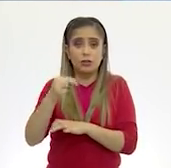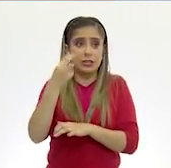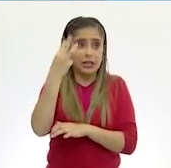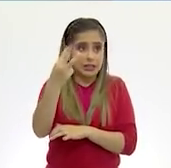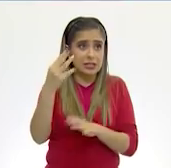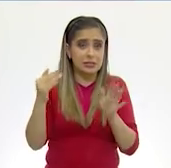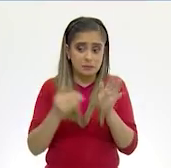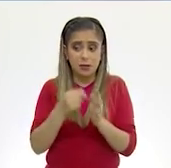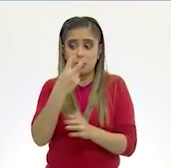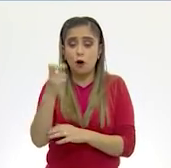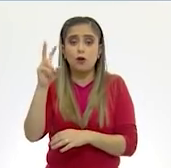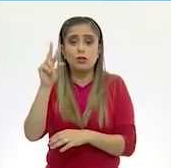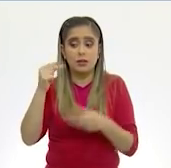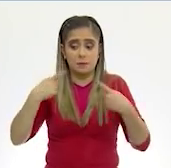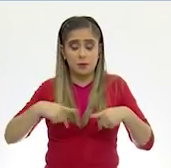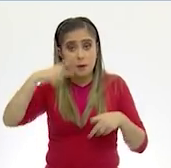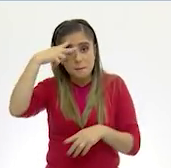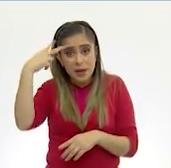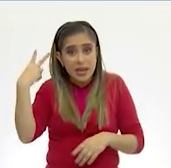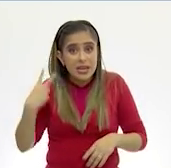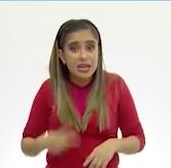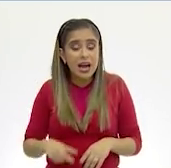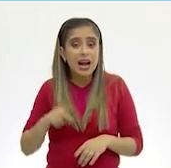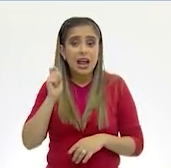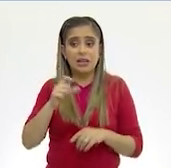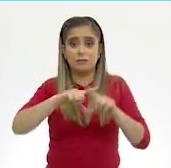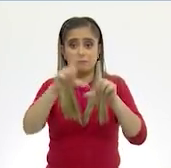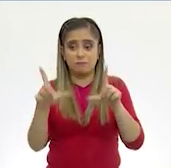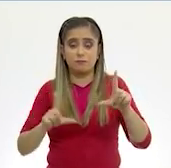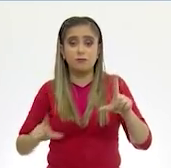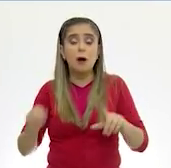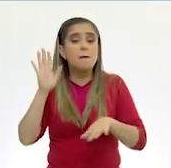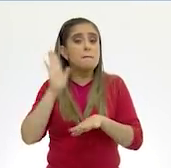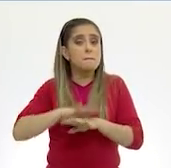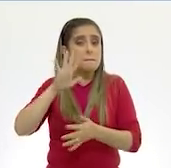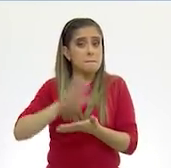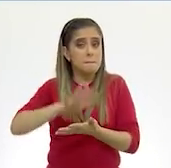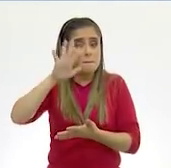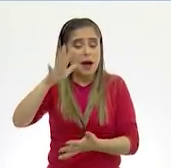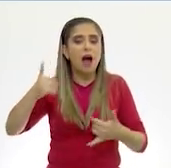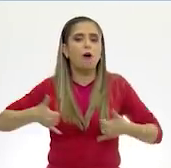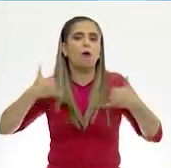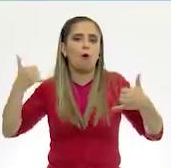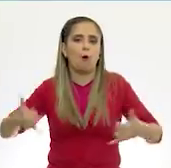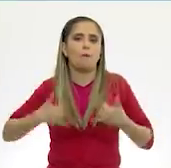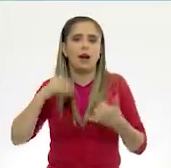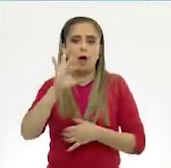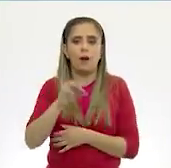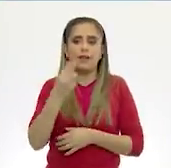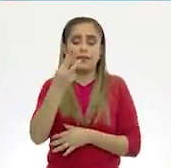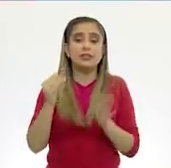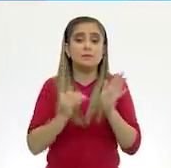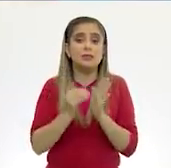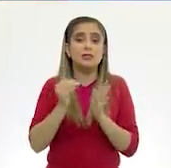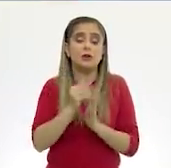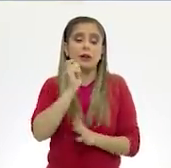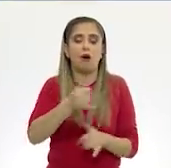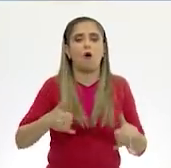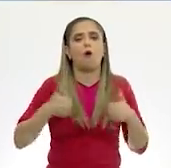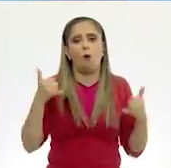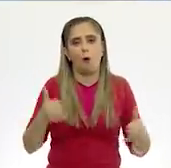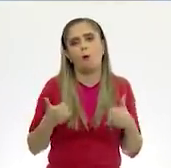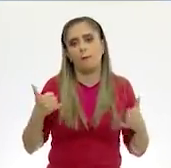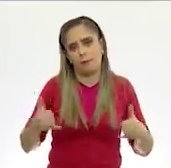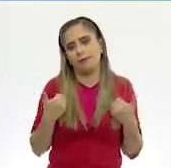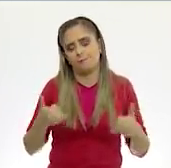121.783.280 mexicanos. Más de la tercera parte son adolescentes o jóvenes, es decir, casi 43 millones. lo